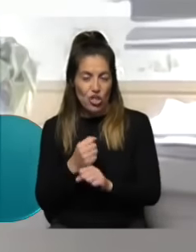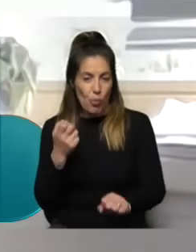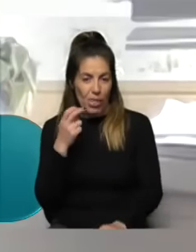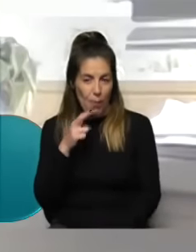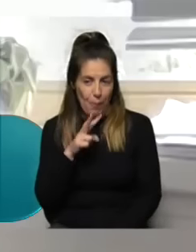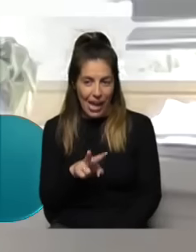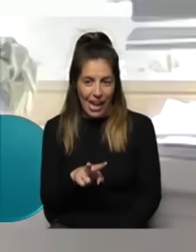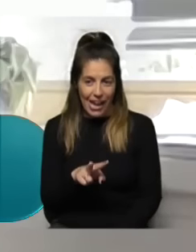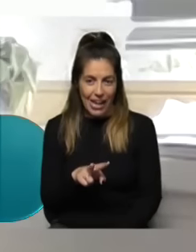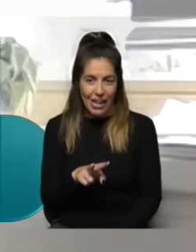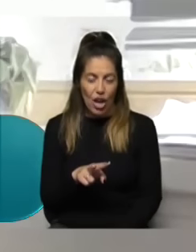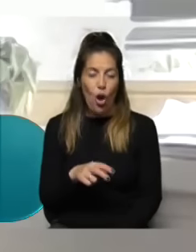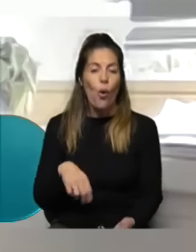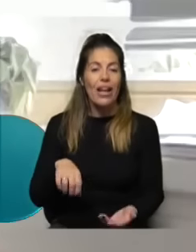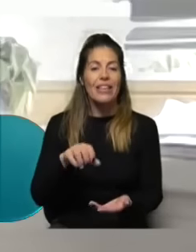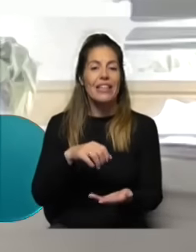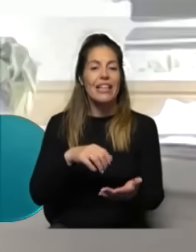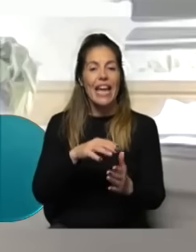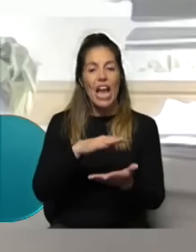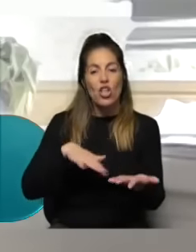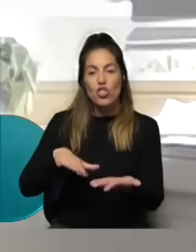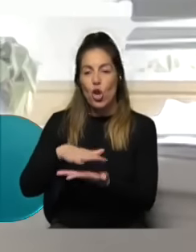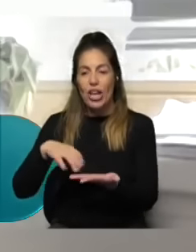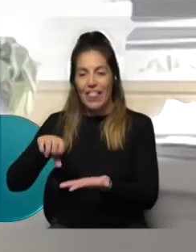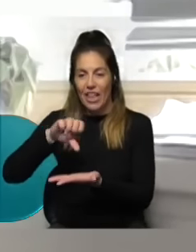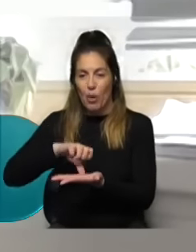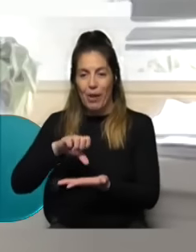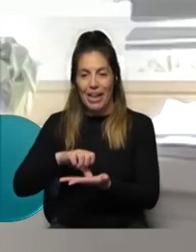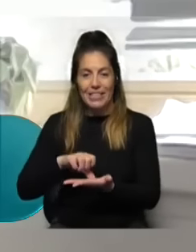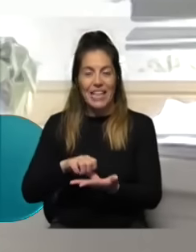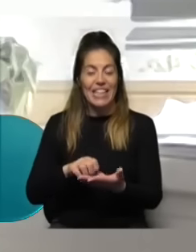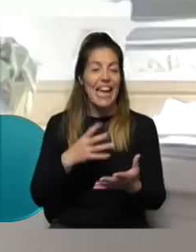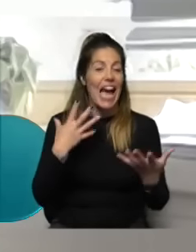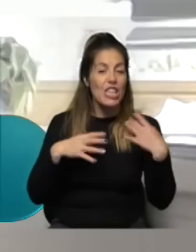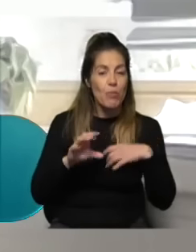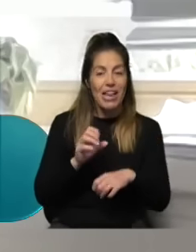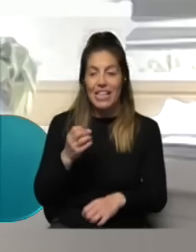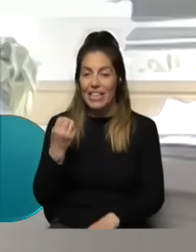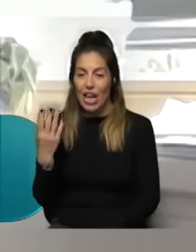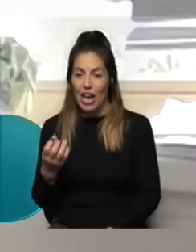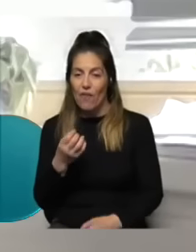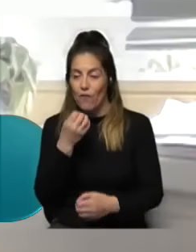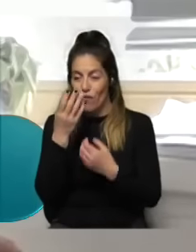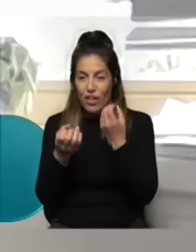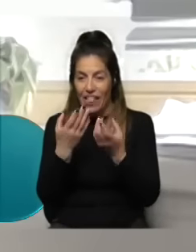o en qué partes del país, ¿no?, encontramos qué animales y qué plantas, fue que